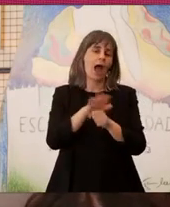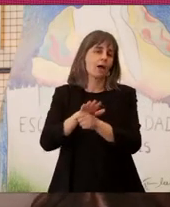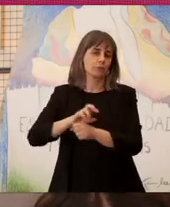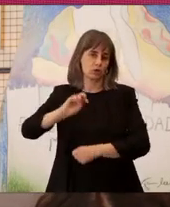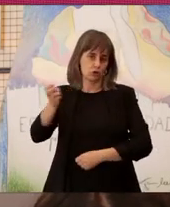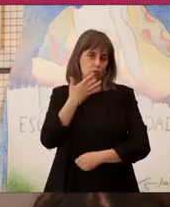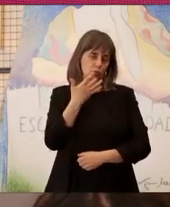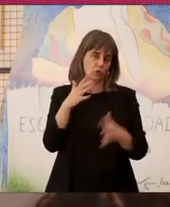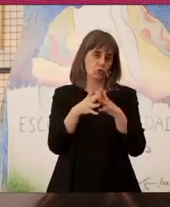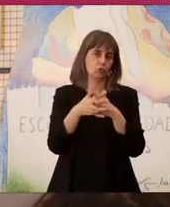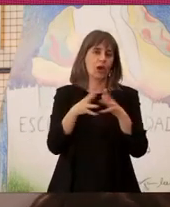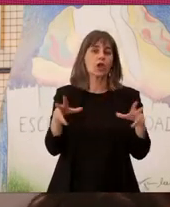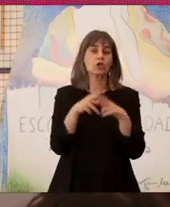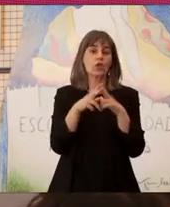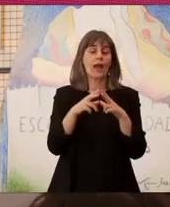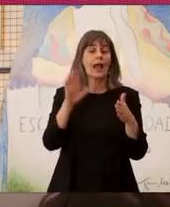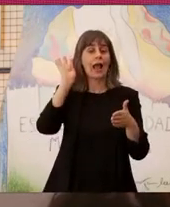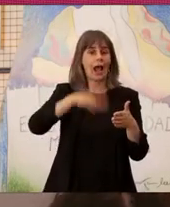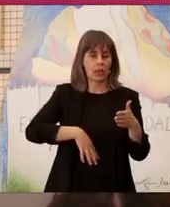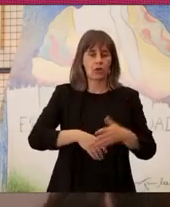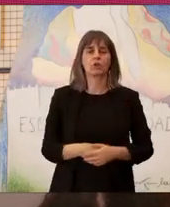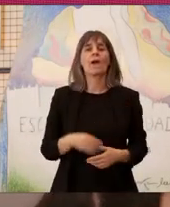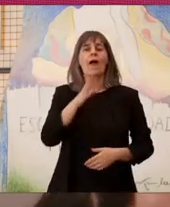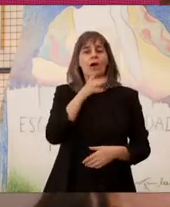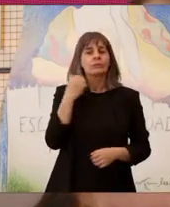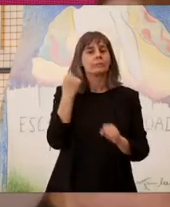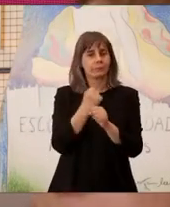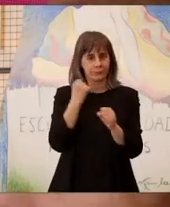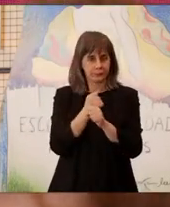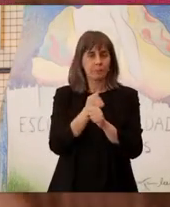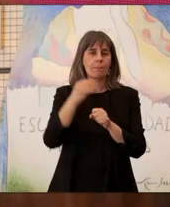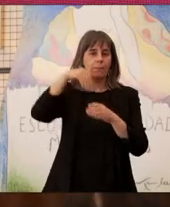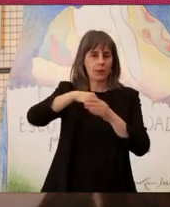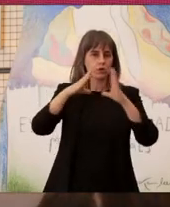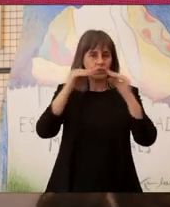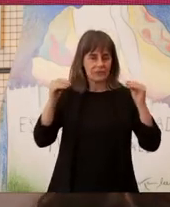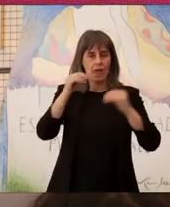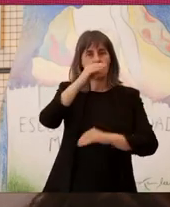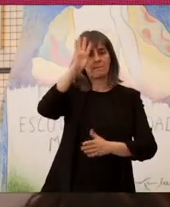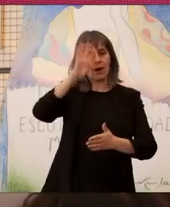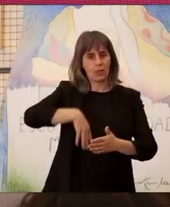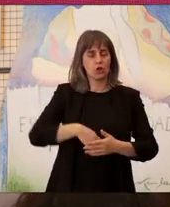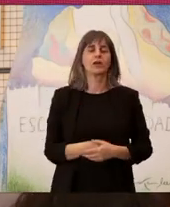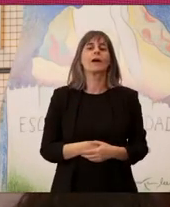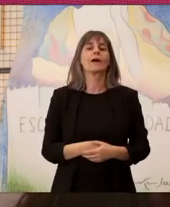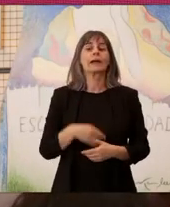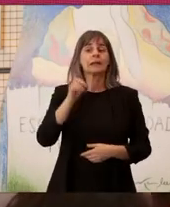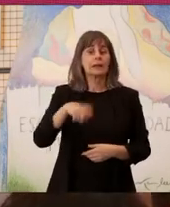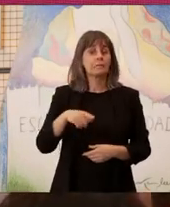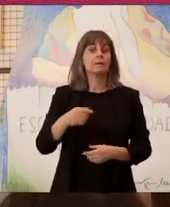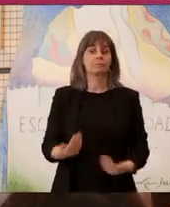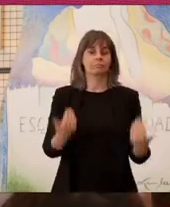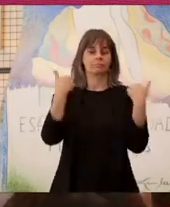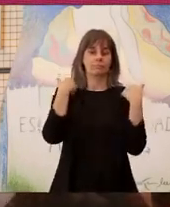actualmente es catedrática emérita de sociología de la Universidad Autónoma de Barcelona también ha desempeñado algunos cargos